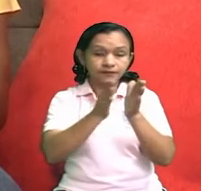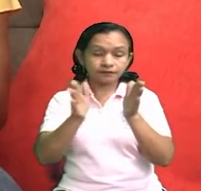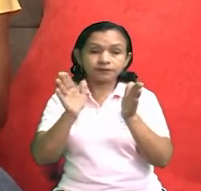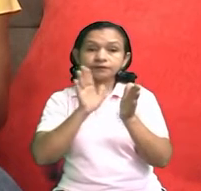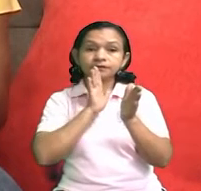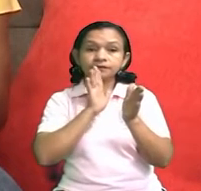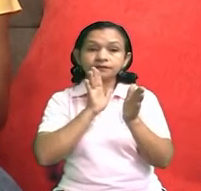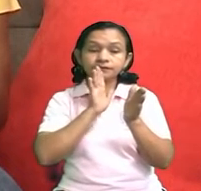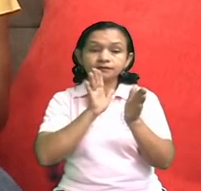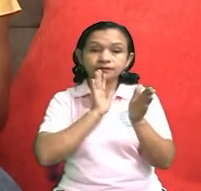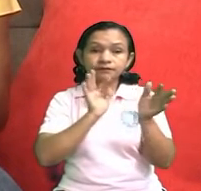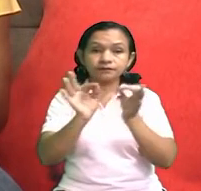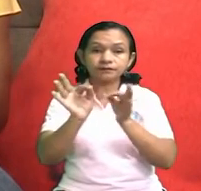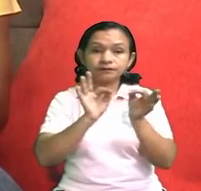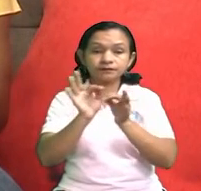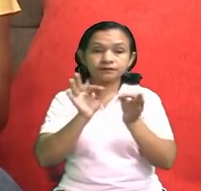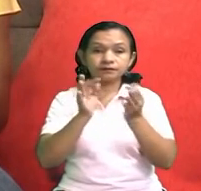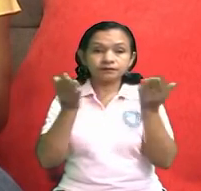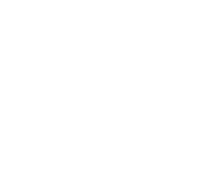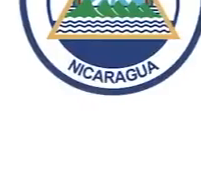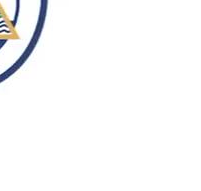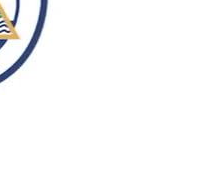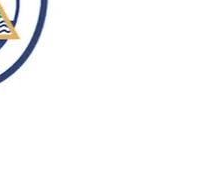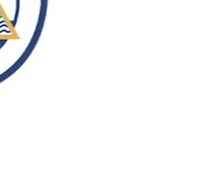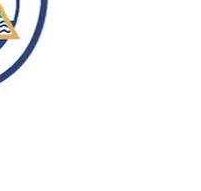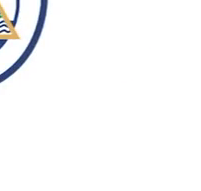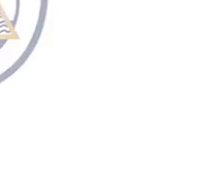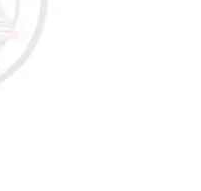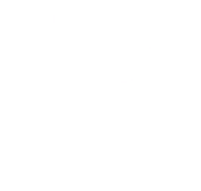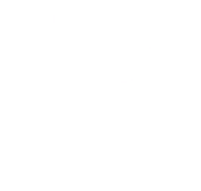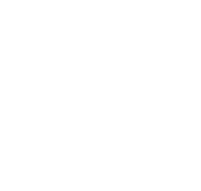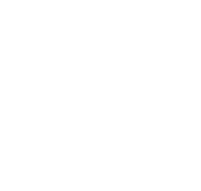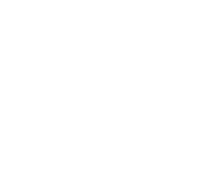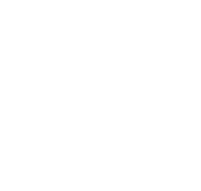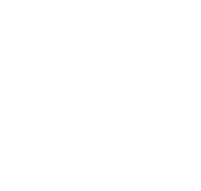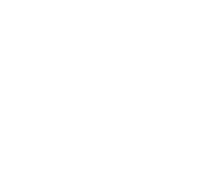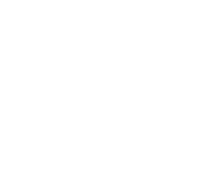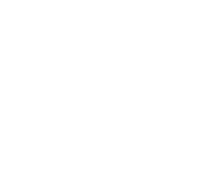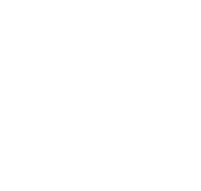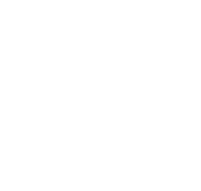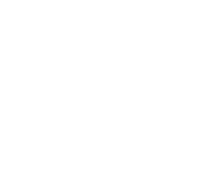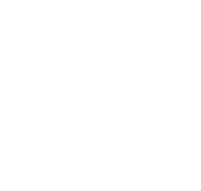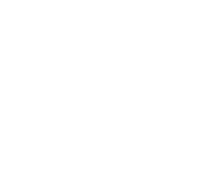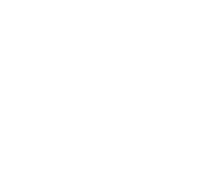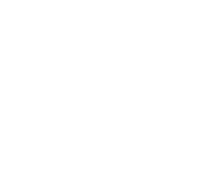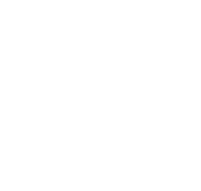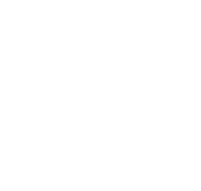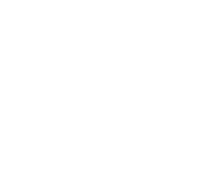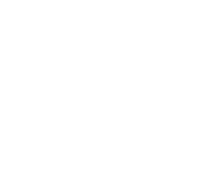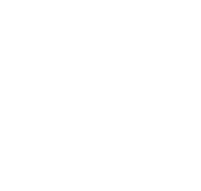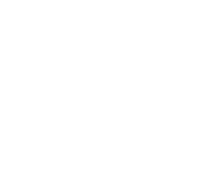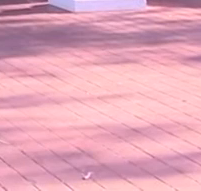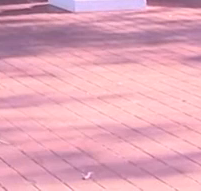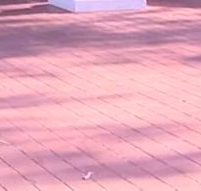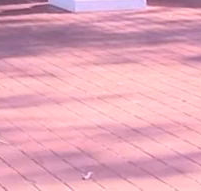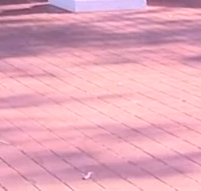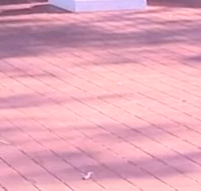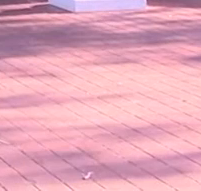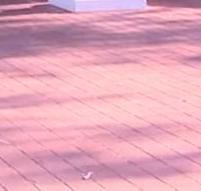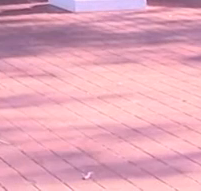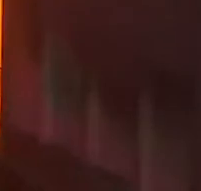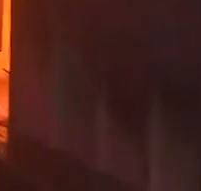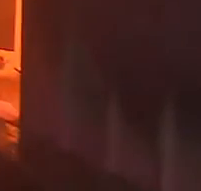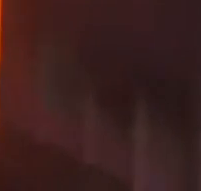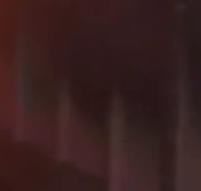tenemos. Por favor, adelante con el video. A 40 años de fundación del Ministerio de Gobernación,